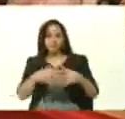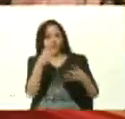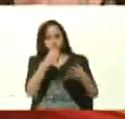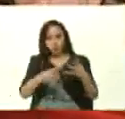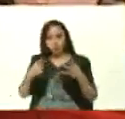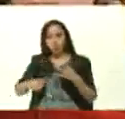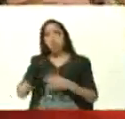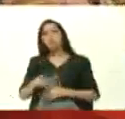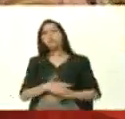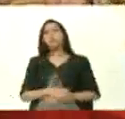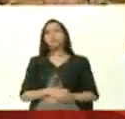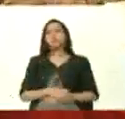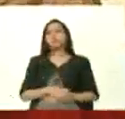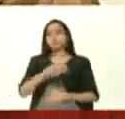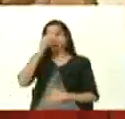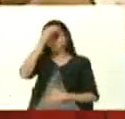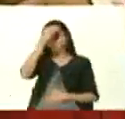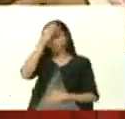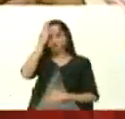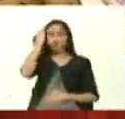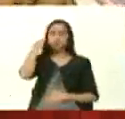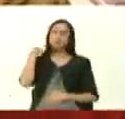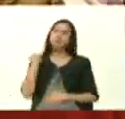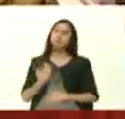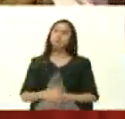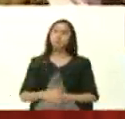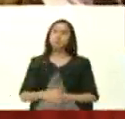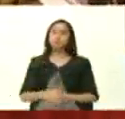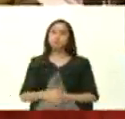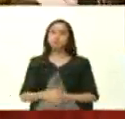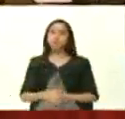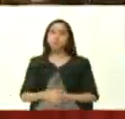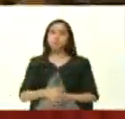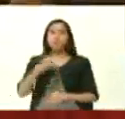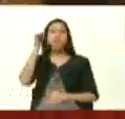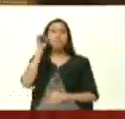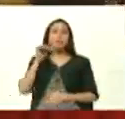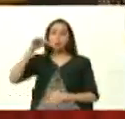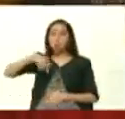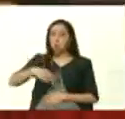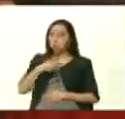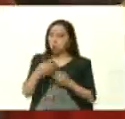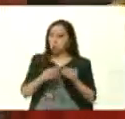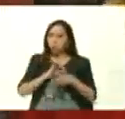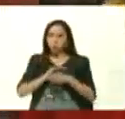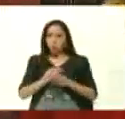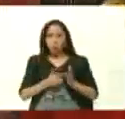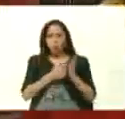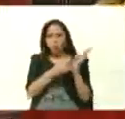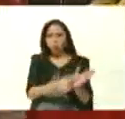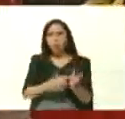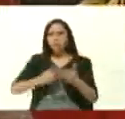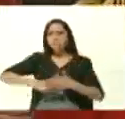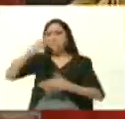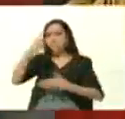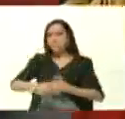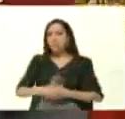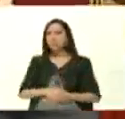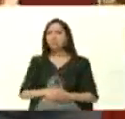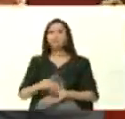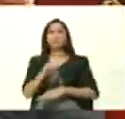de Alimentación y seguimos. Aquí, bueno, sábado de proteína, plan proteína, ministro